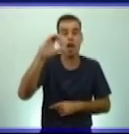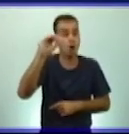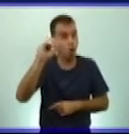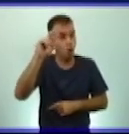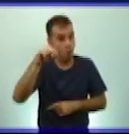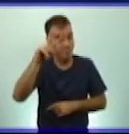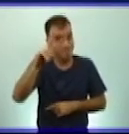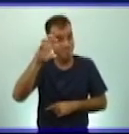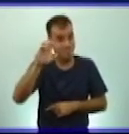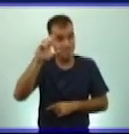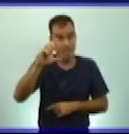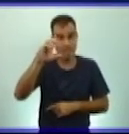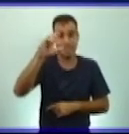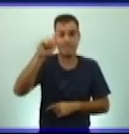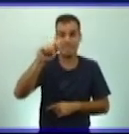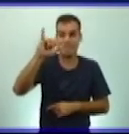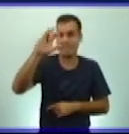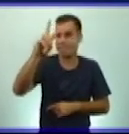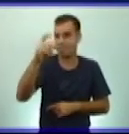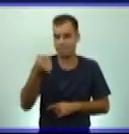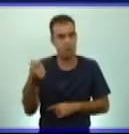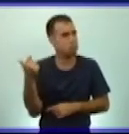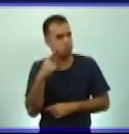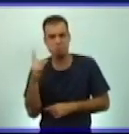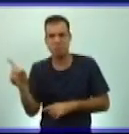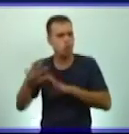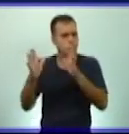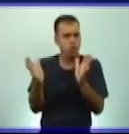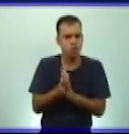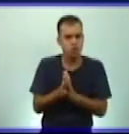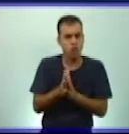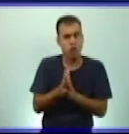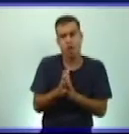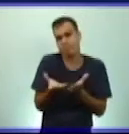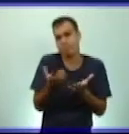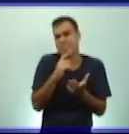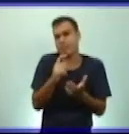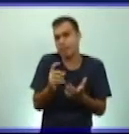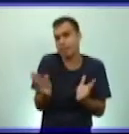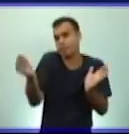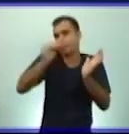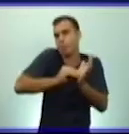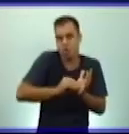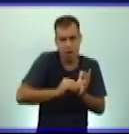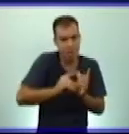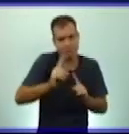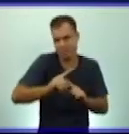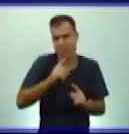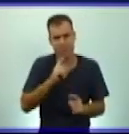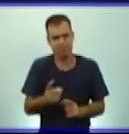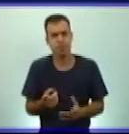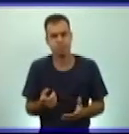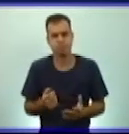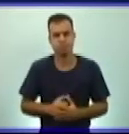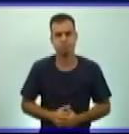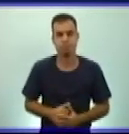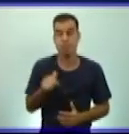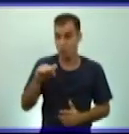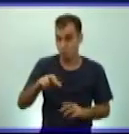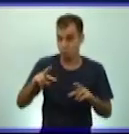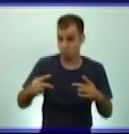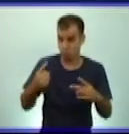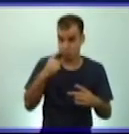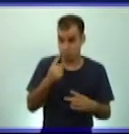estar sustentando todos los que pueden estar poniendo en esta tarea. Ahora bien, volvemos